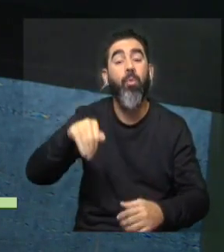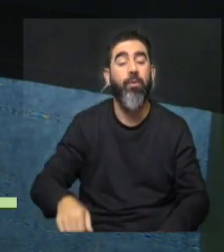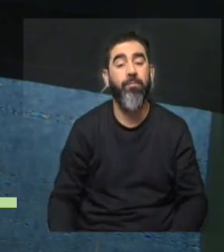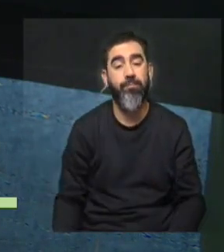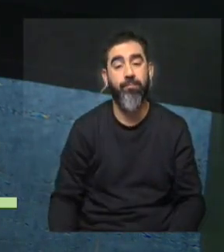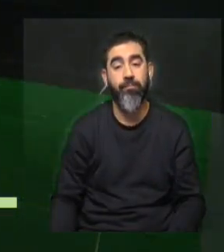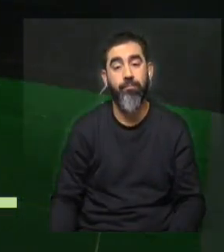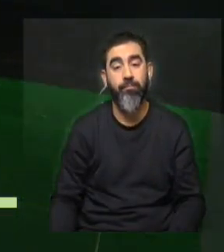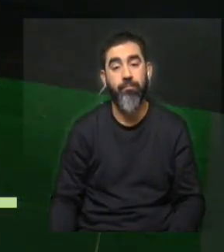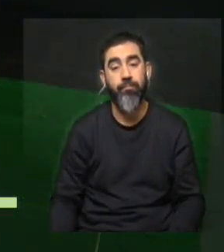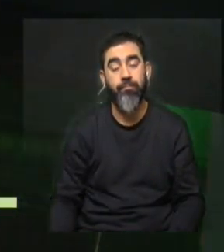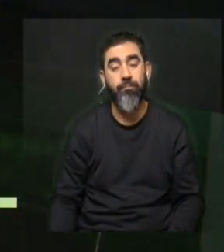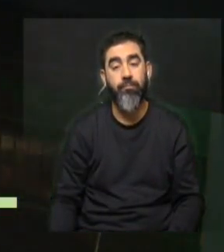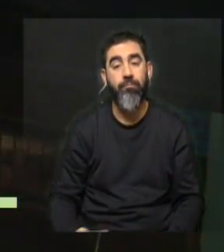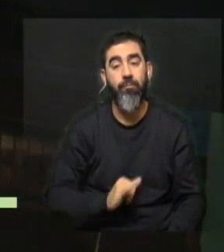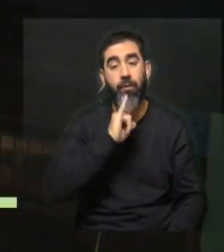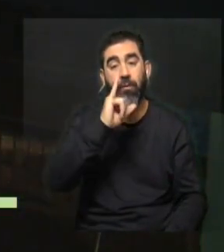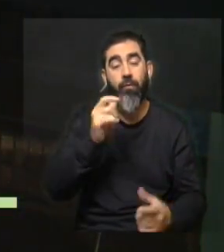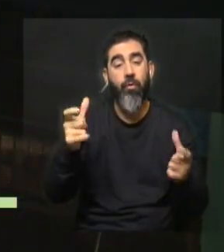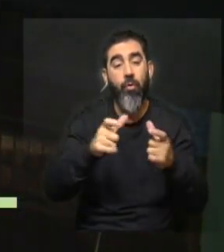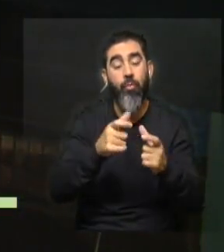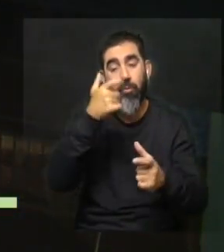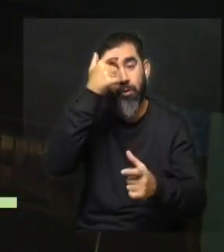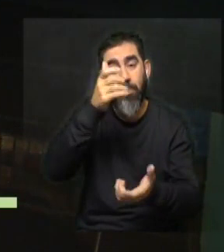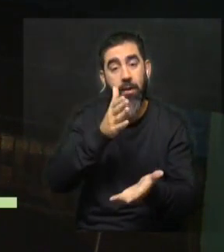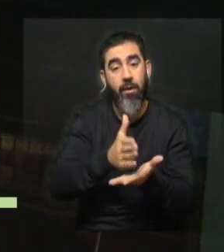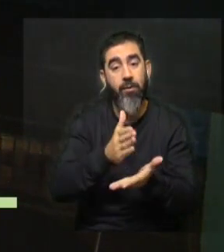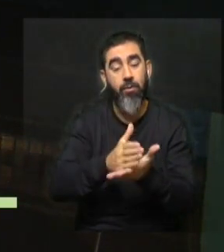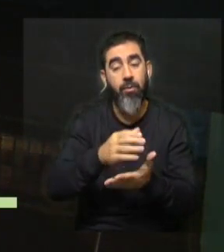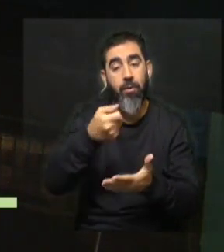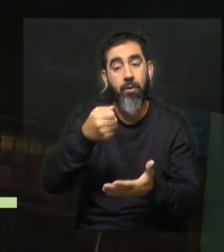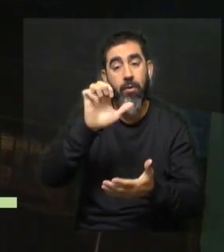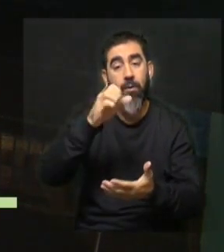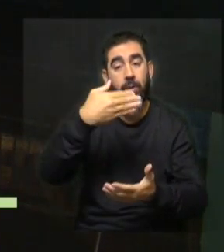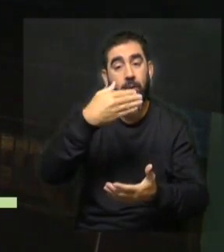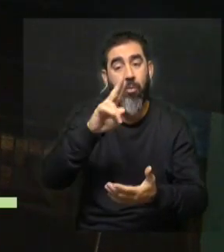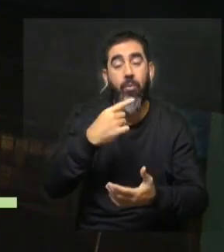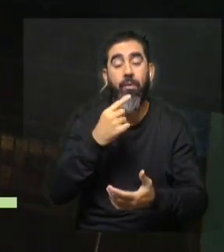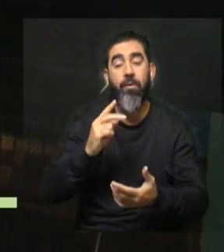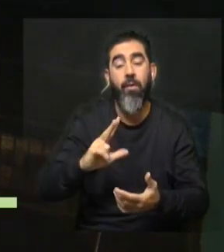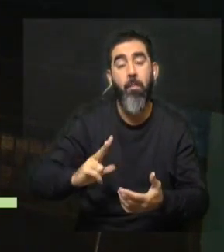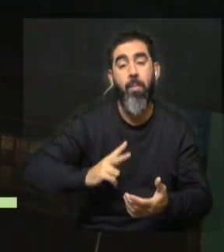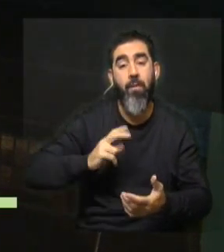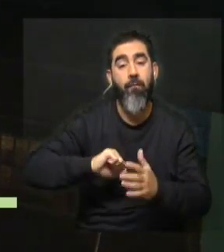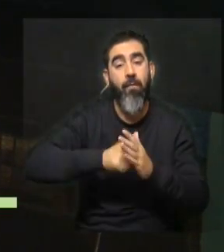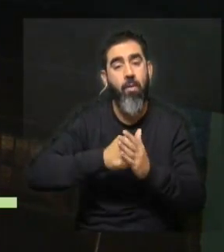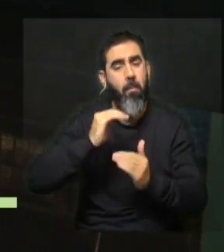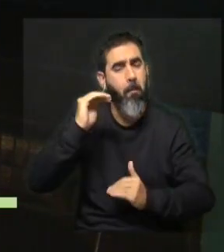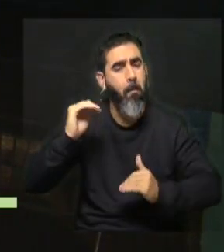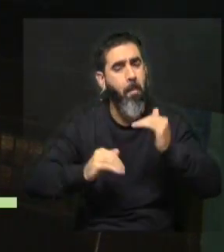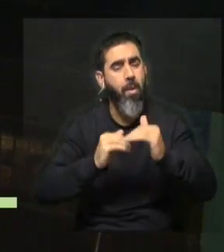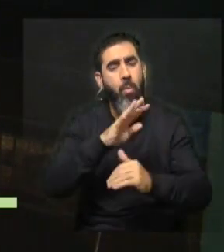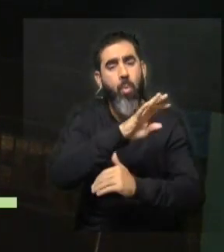otra parte les contamos que un informe de la comisión técnica asesora de aew estableció que los bancos privados tuvieron ganancias superiores a los